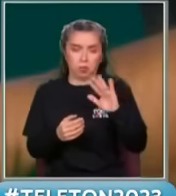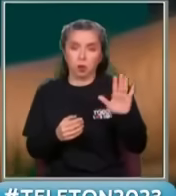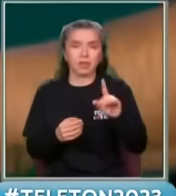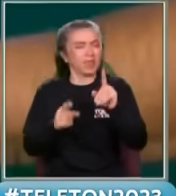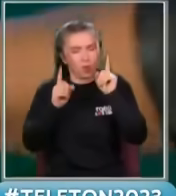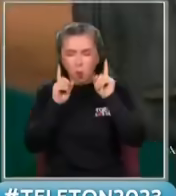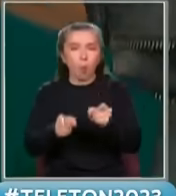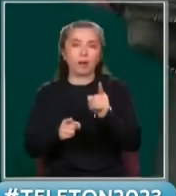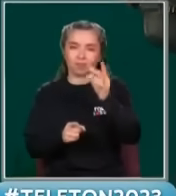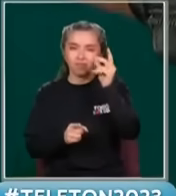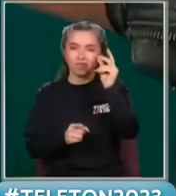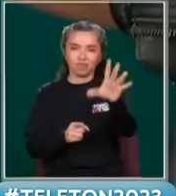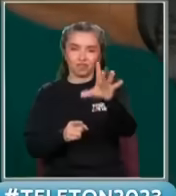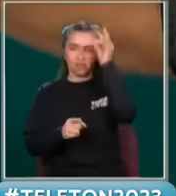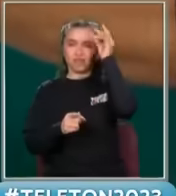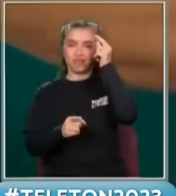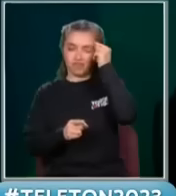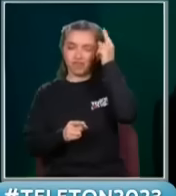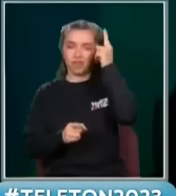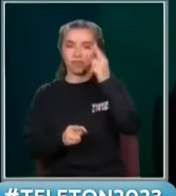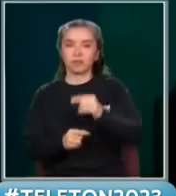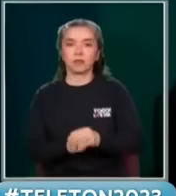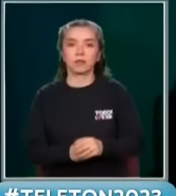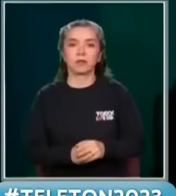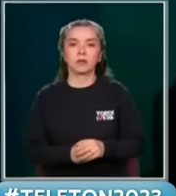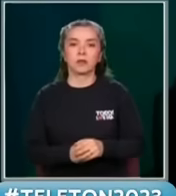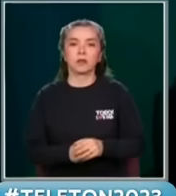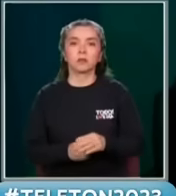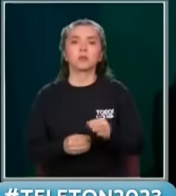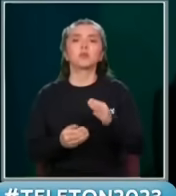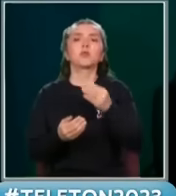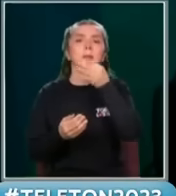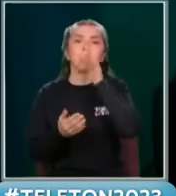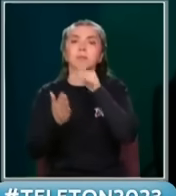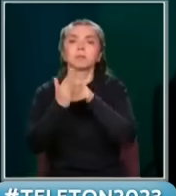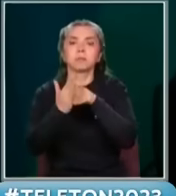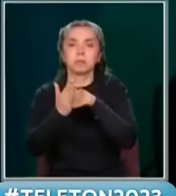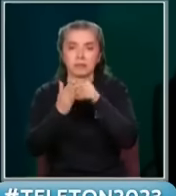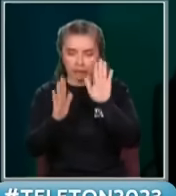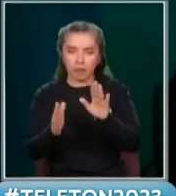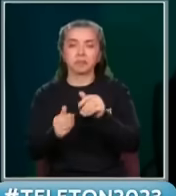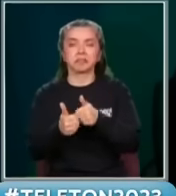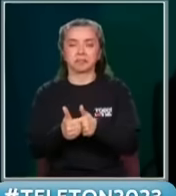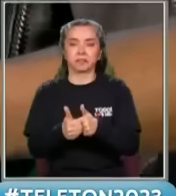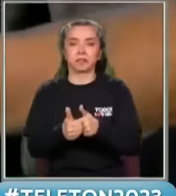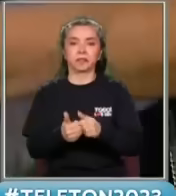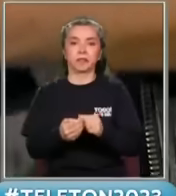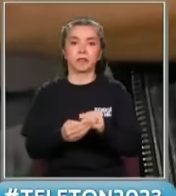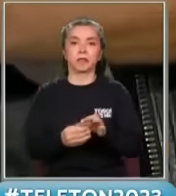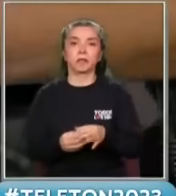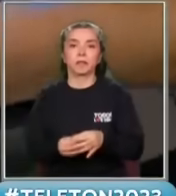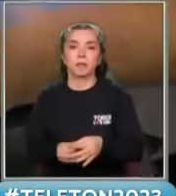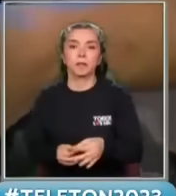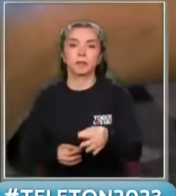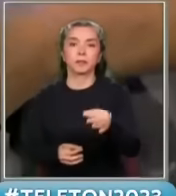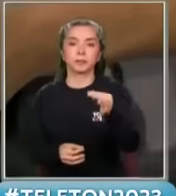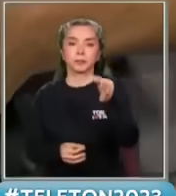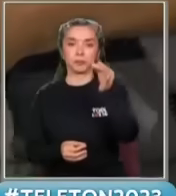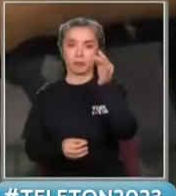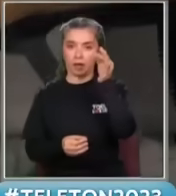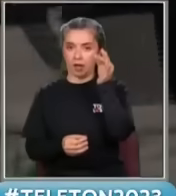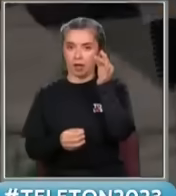a adivinar. Nati, dime alto donde tú quieras. Dime, por acá. Bien. Vamos a ver la carta de la Nati. Va a ser una carta